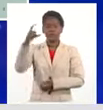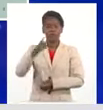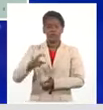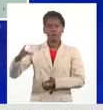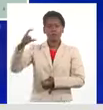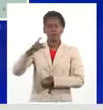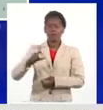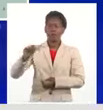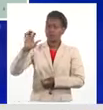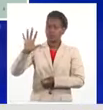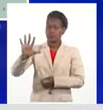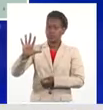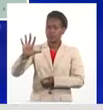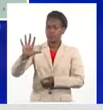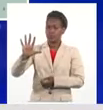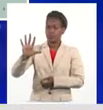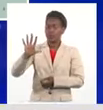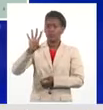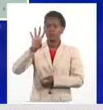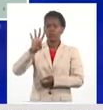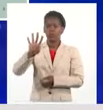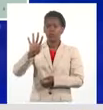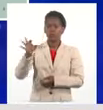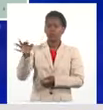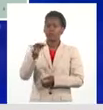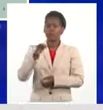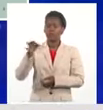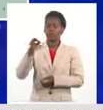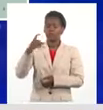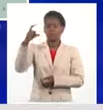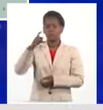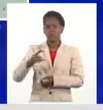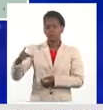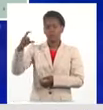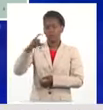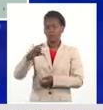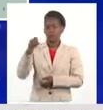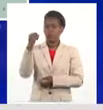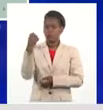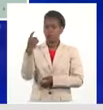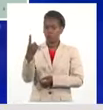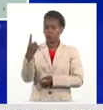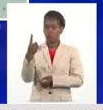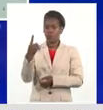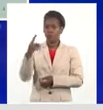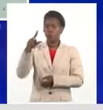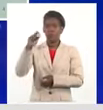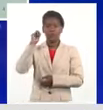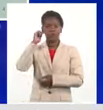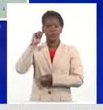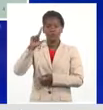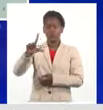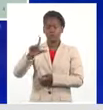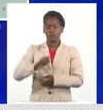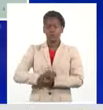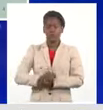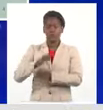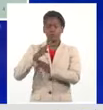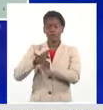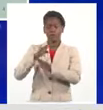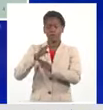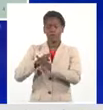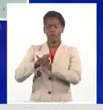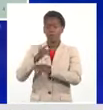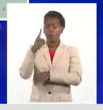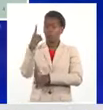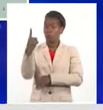casos importados, 4 del municipio de Camagüey y 1 de Florida. En Santiago de Cuba, 1 del